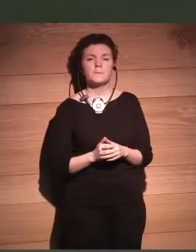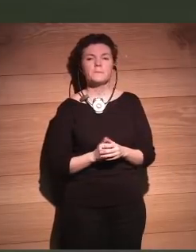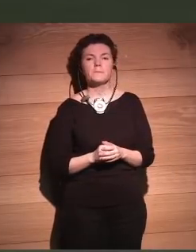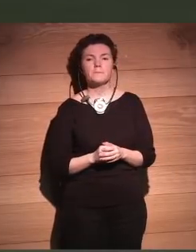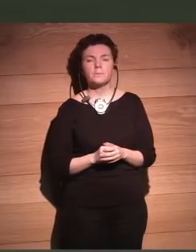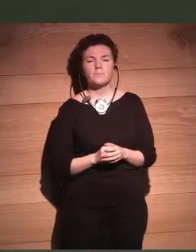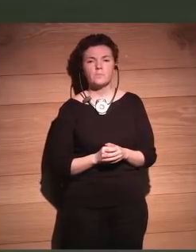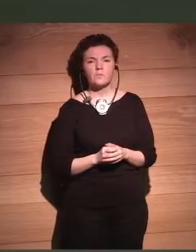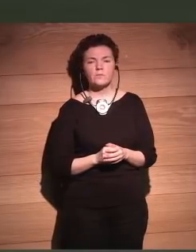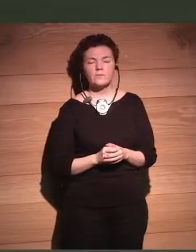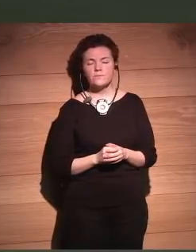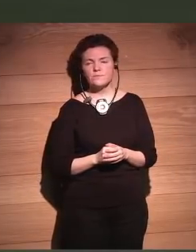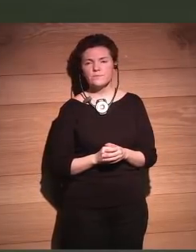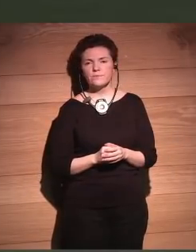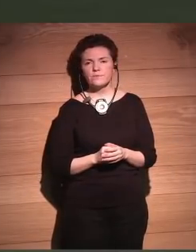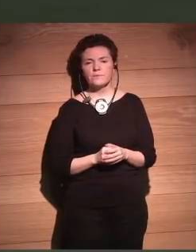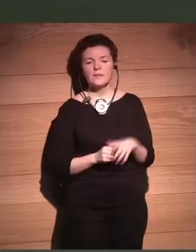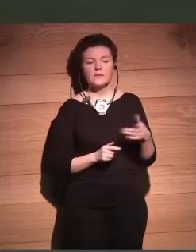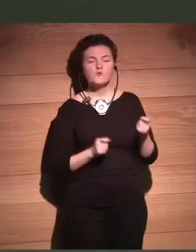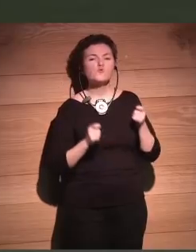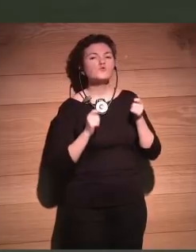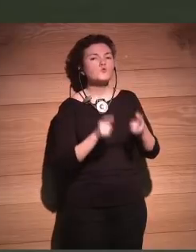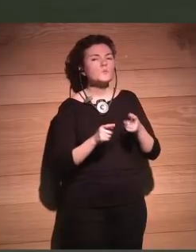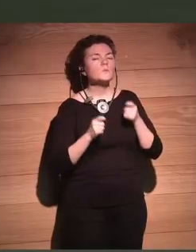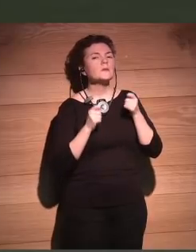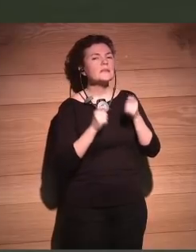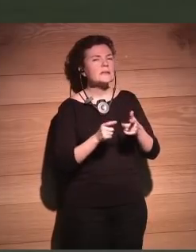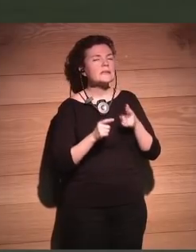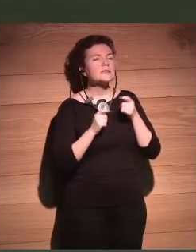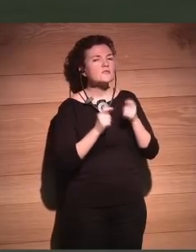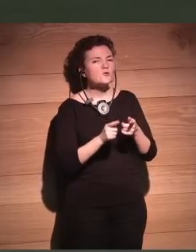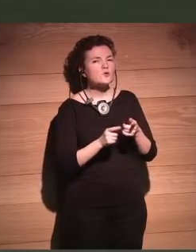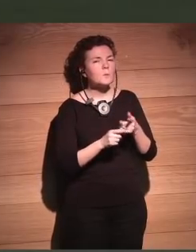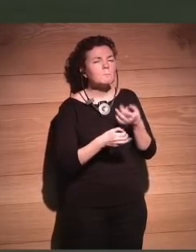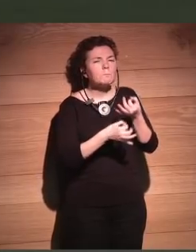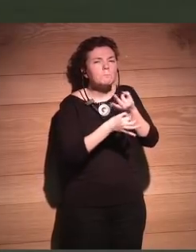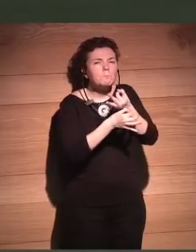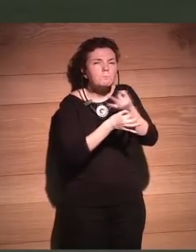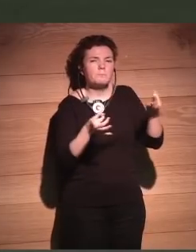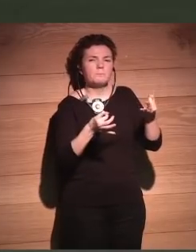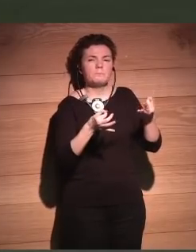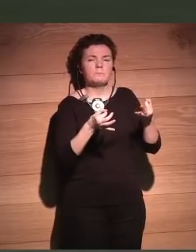Entonces, es un suministro muy preciso